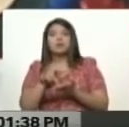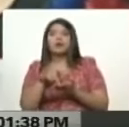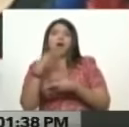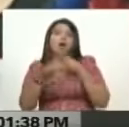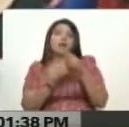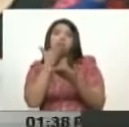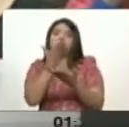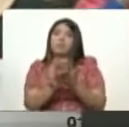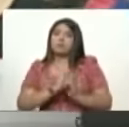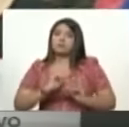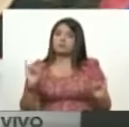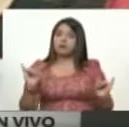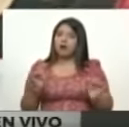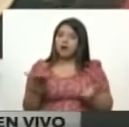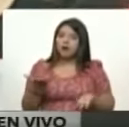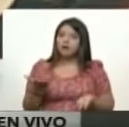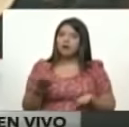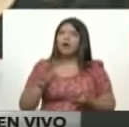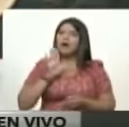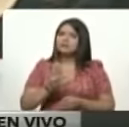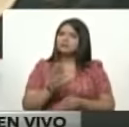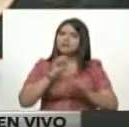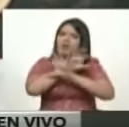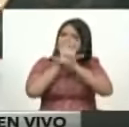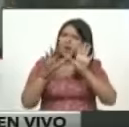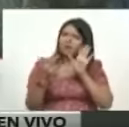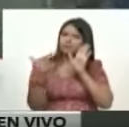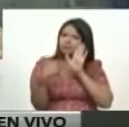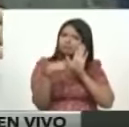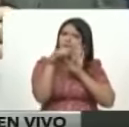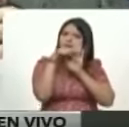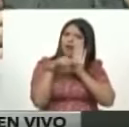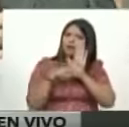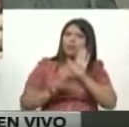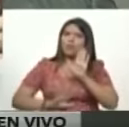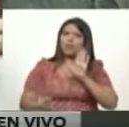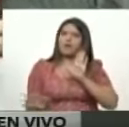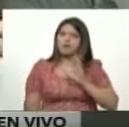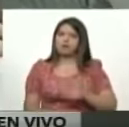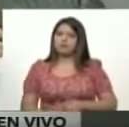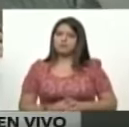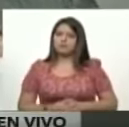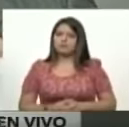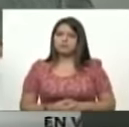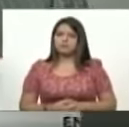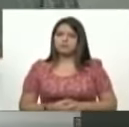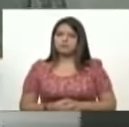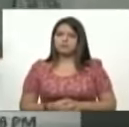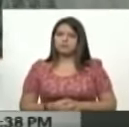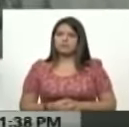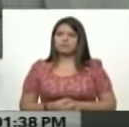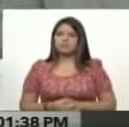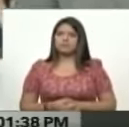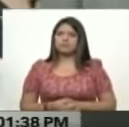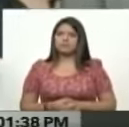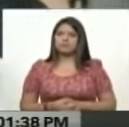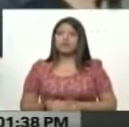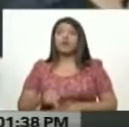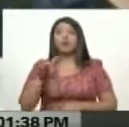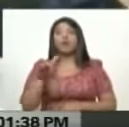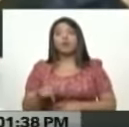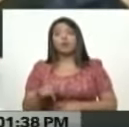nuestra propuesta. Así está consagrado en el Reglamento Interior de Debates. En el día de hoy,